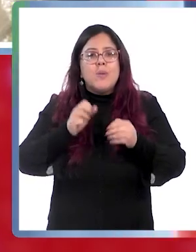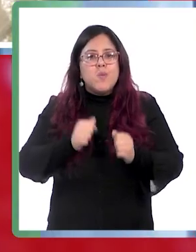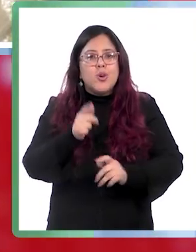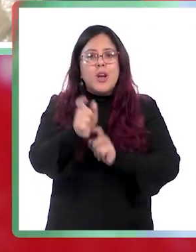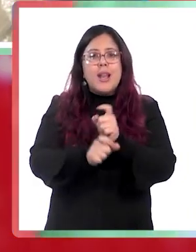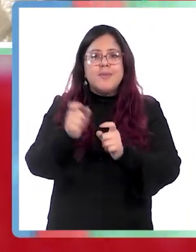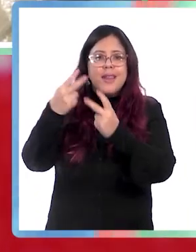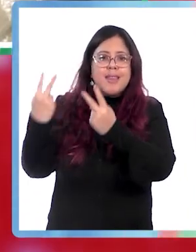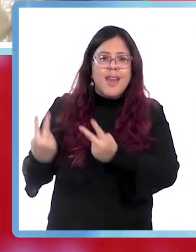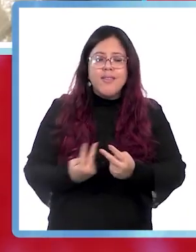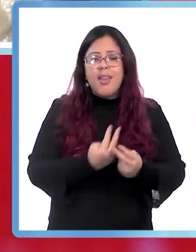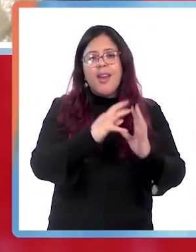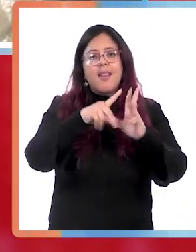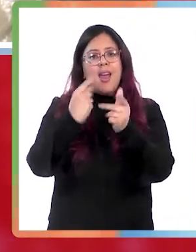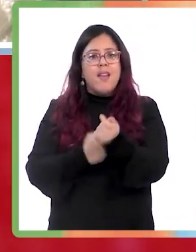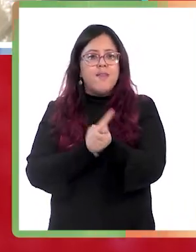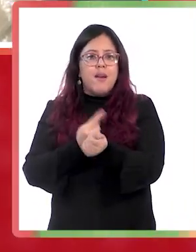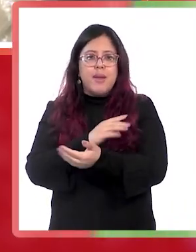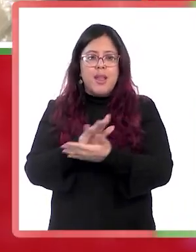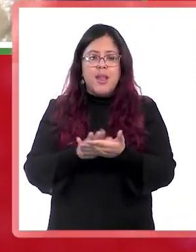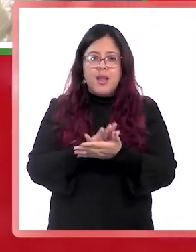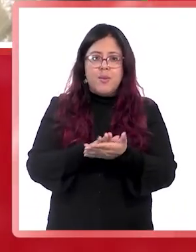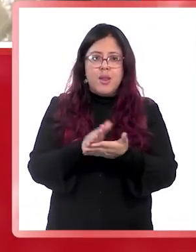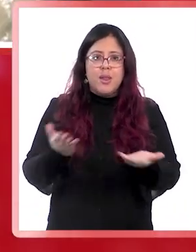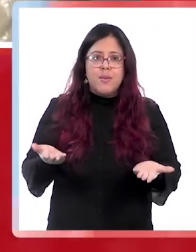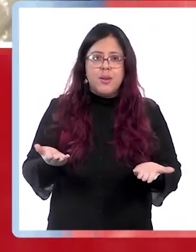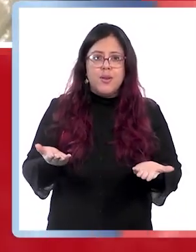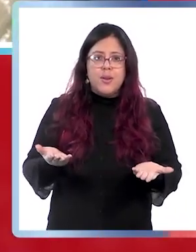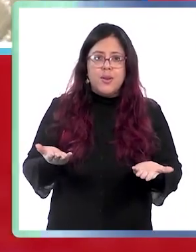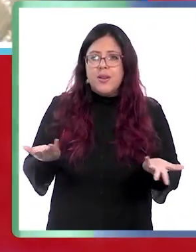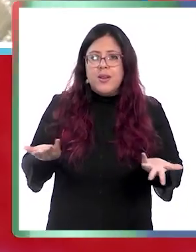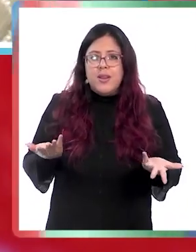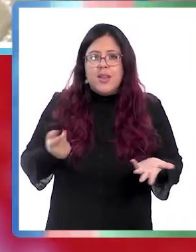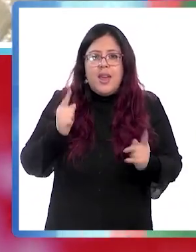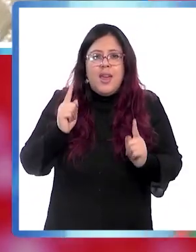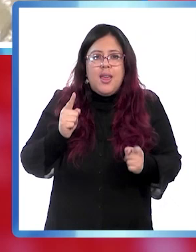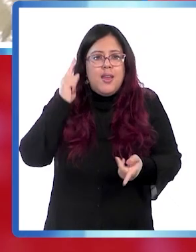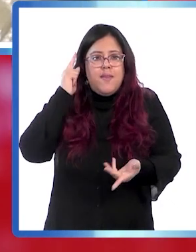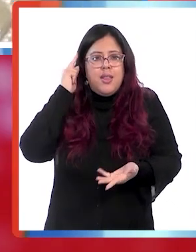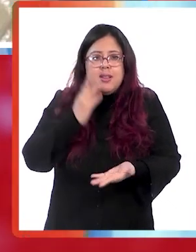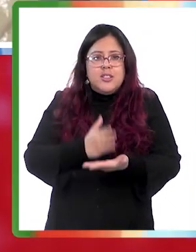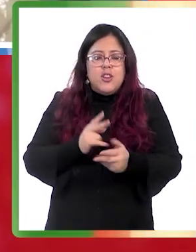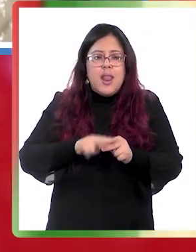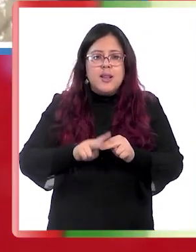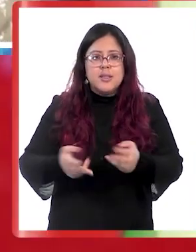que viaja en familia, por ejemplo? ¿Qué medidas preventivas se pueden tomar?